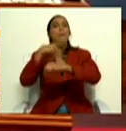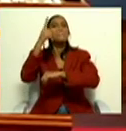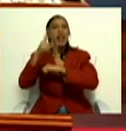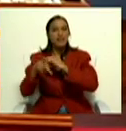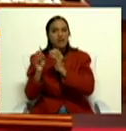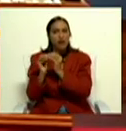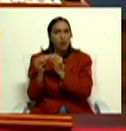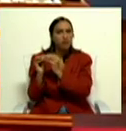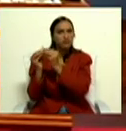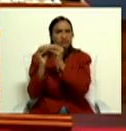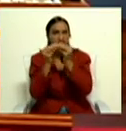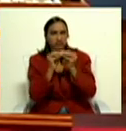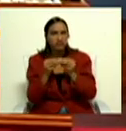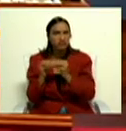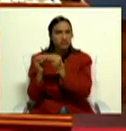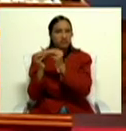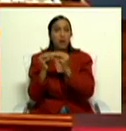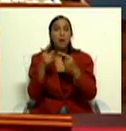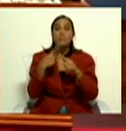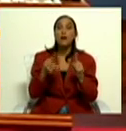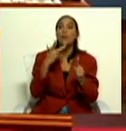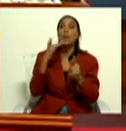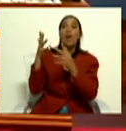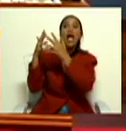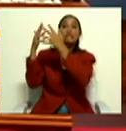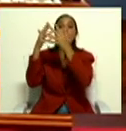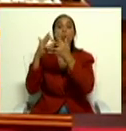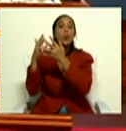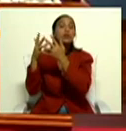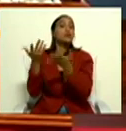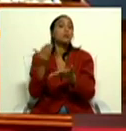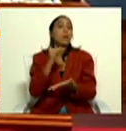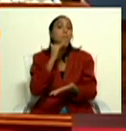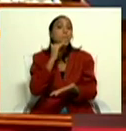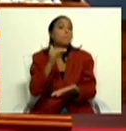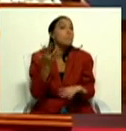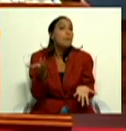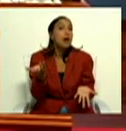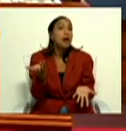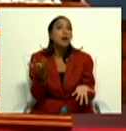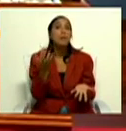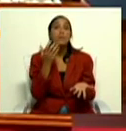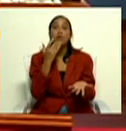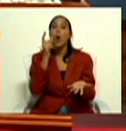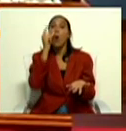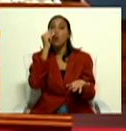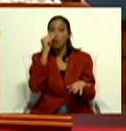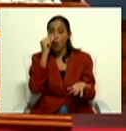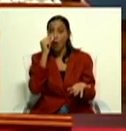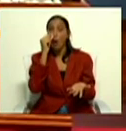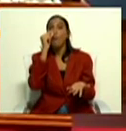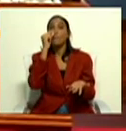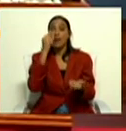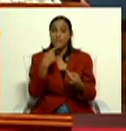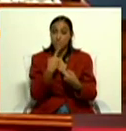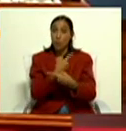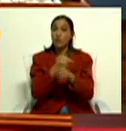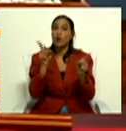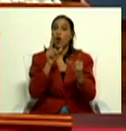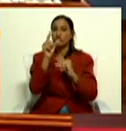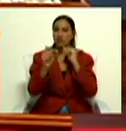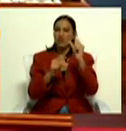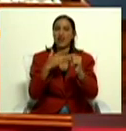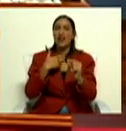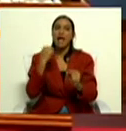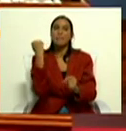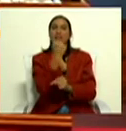fíjense, ahí no ocurre nada. Un hombre es acusado, este es otro, un hombre es acusado de amenazar en Twitter con matar a